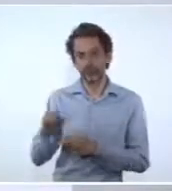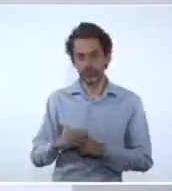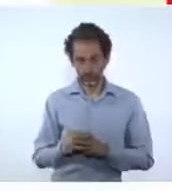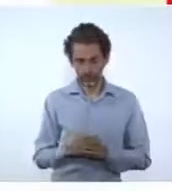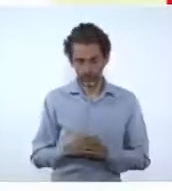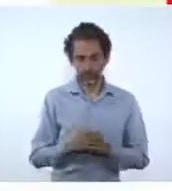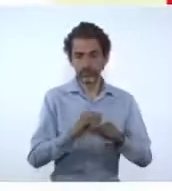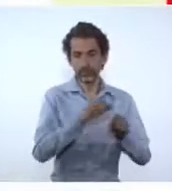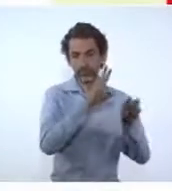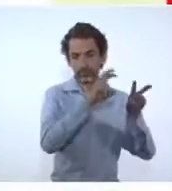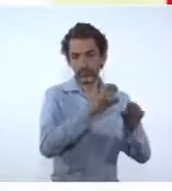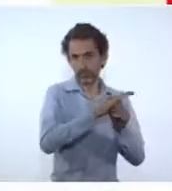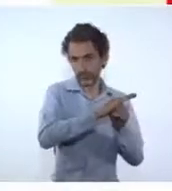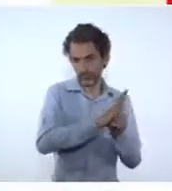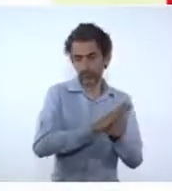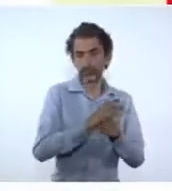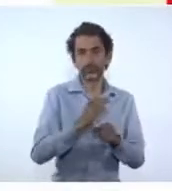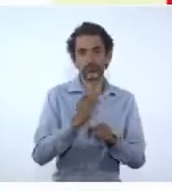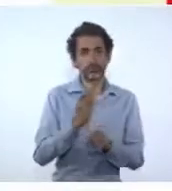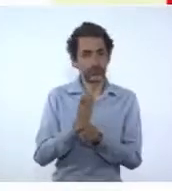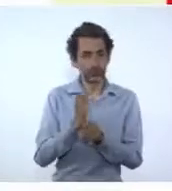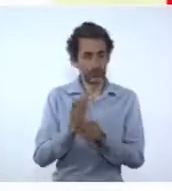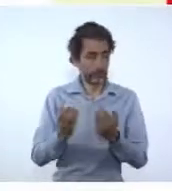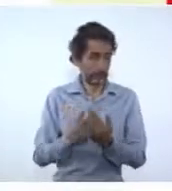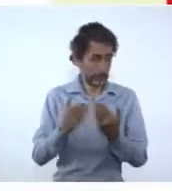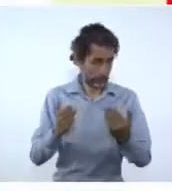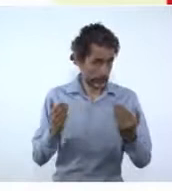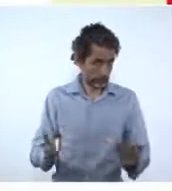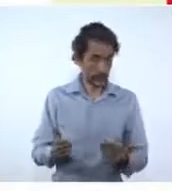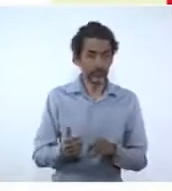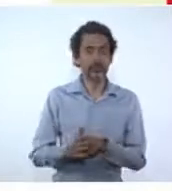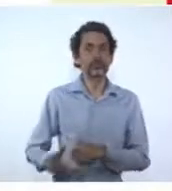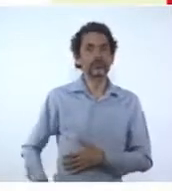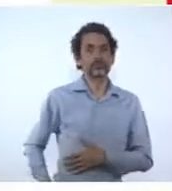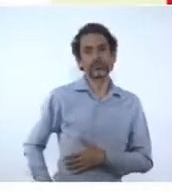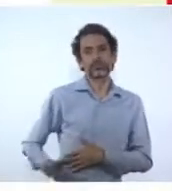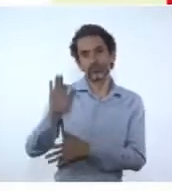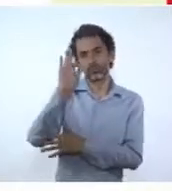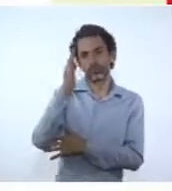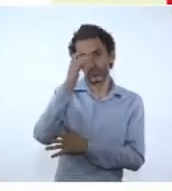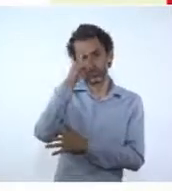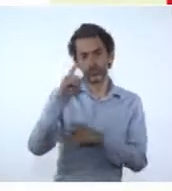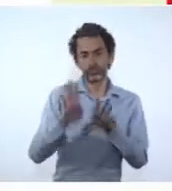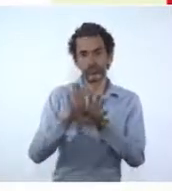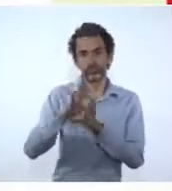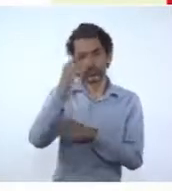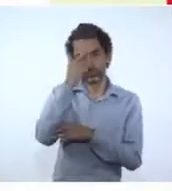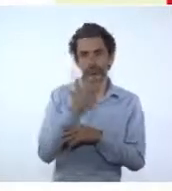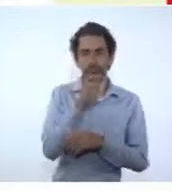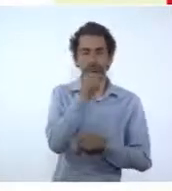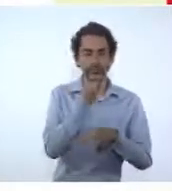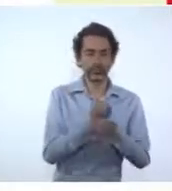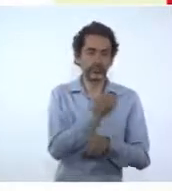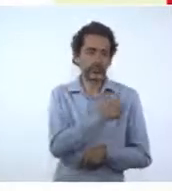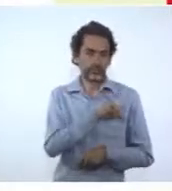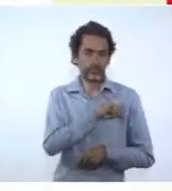Bueno, hasta ahora y de acuerdo con la información que también da el gobierno federal todas las noches, la Secretaría de